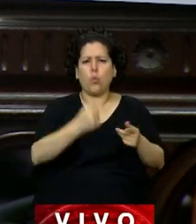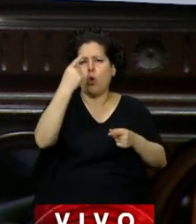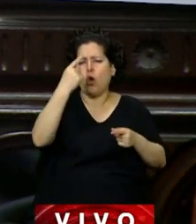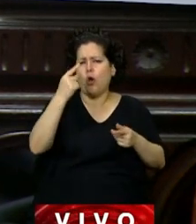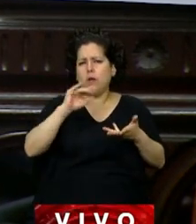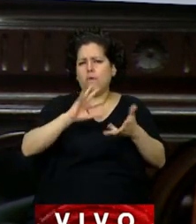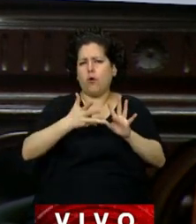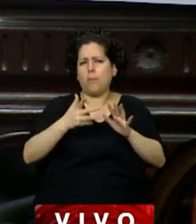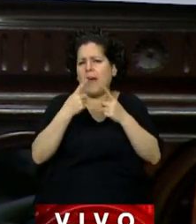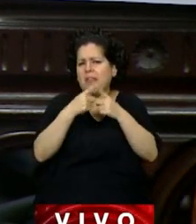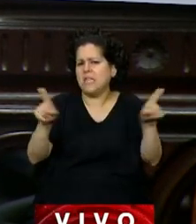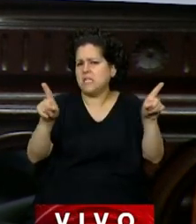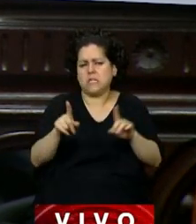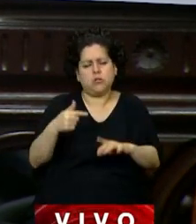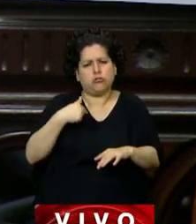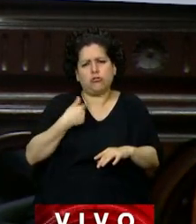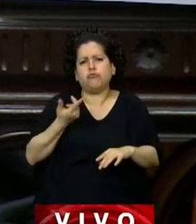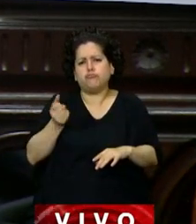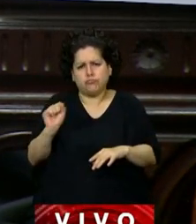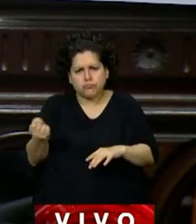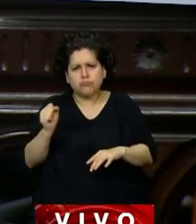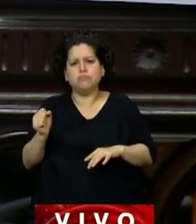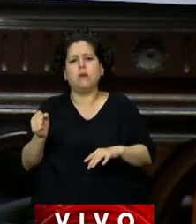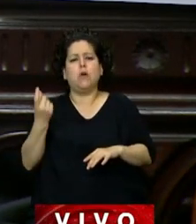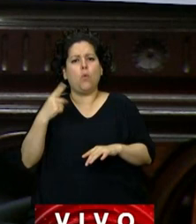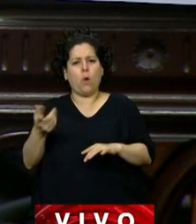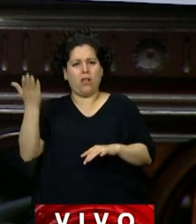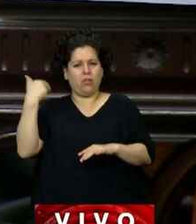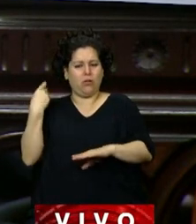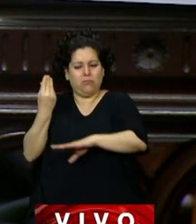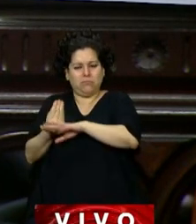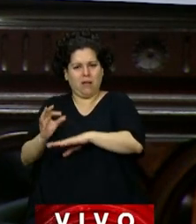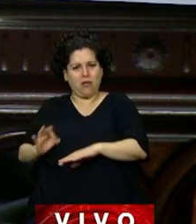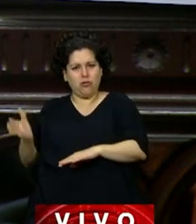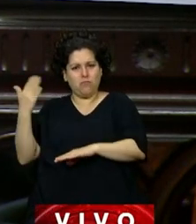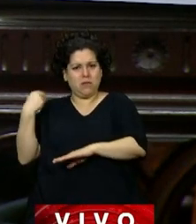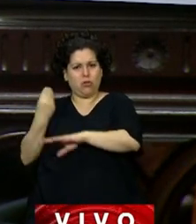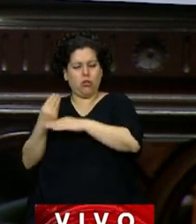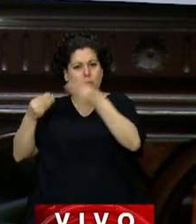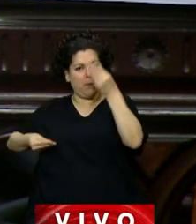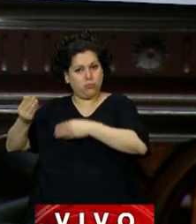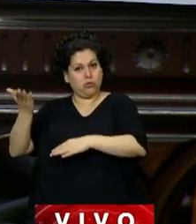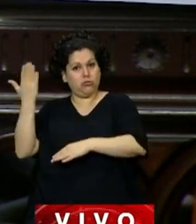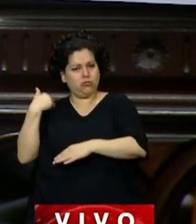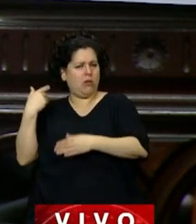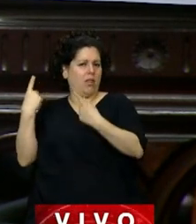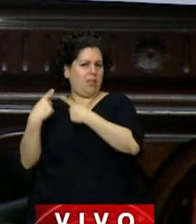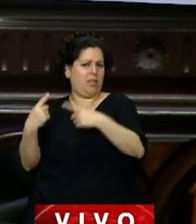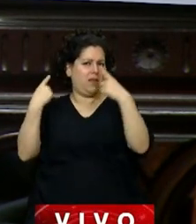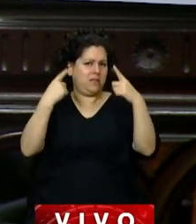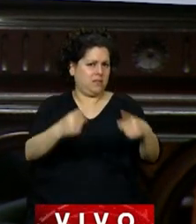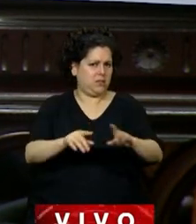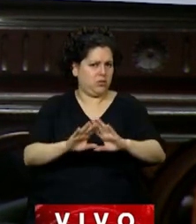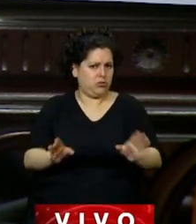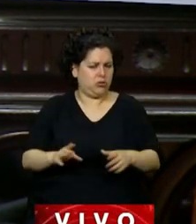al presupuesto que en lo personal me ha tocado transitar cuando asumí el año pasado. Y ha tenido una